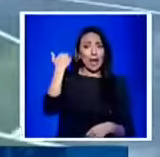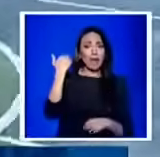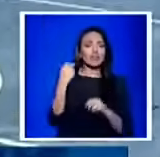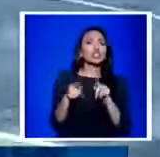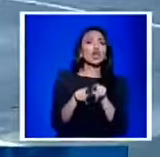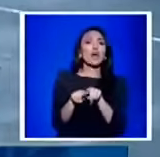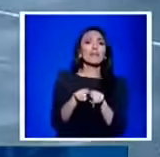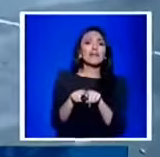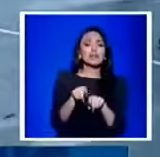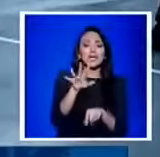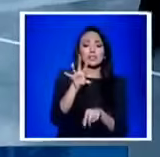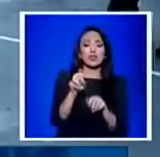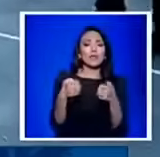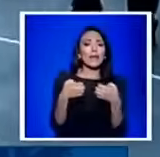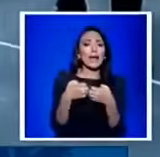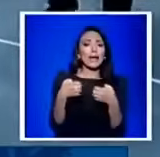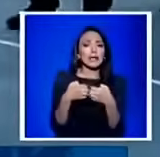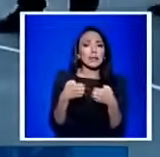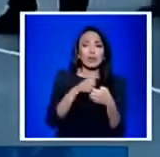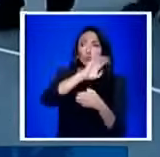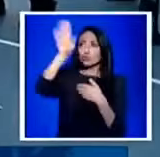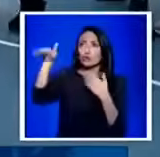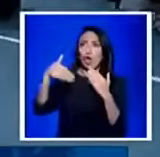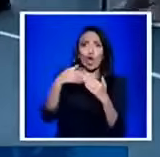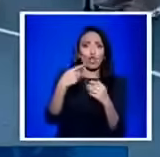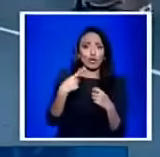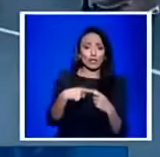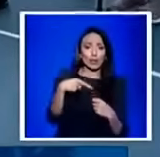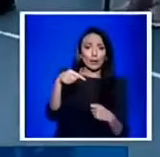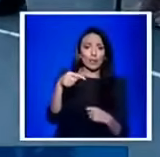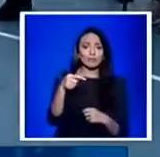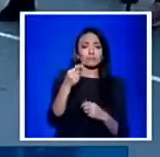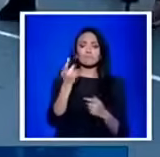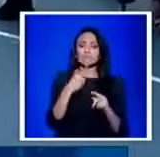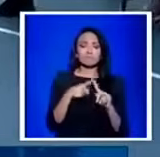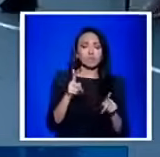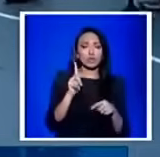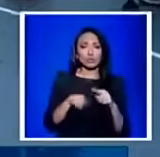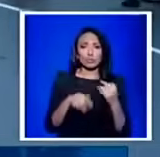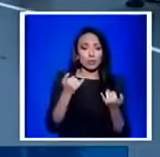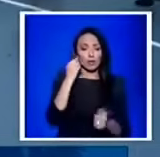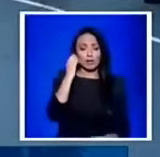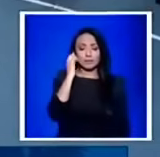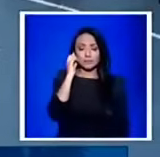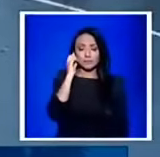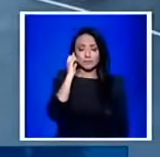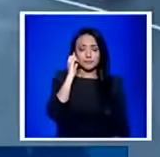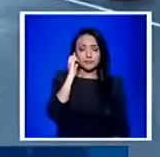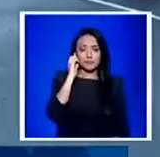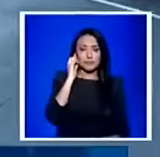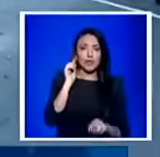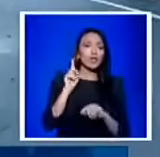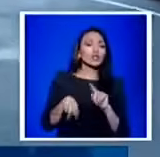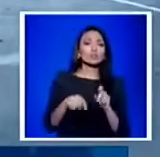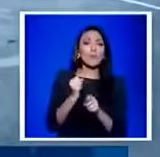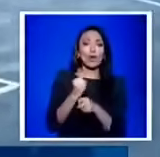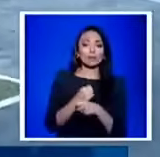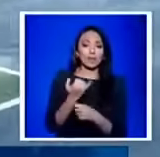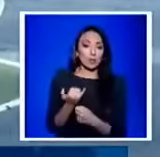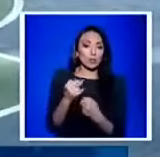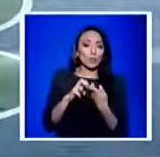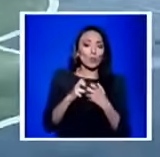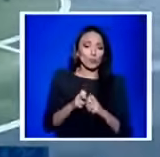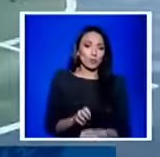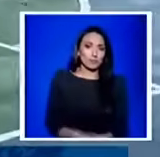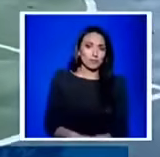más de 50 equipos que venían de toda la ciudad y por el momento pues no se puede hacer nada. porque esto es atentar contra la salud de los